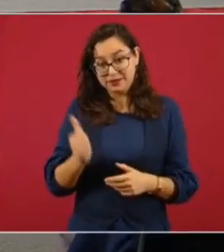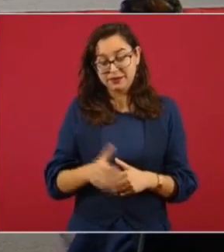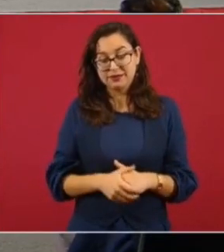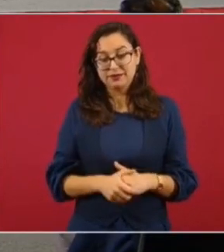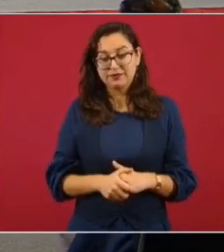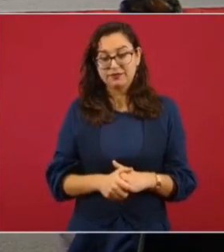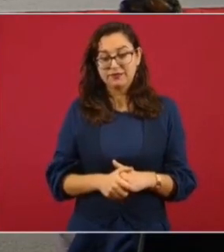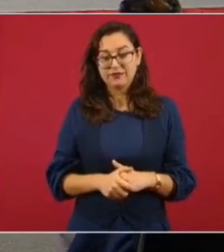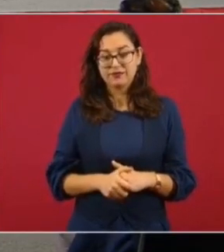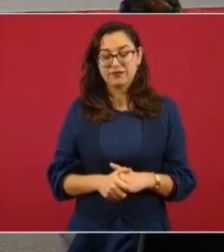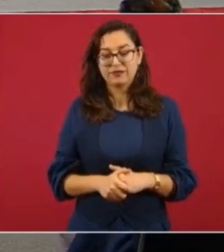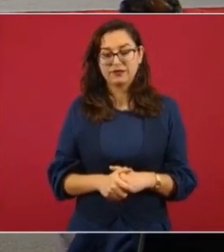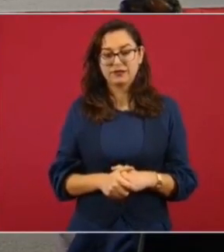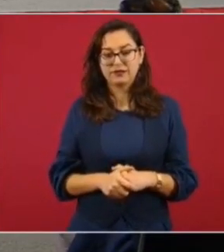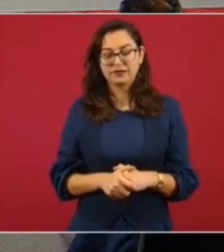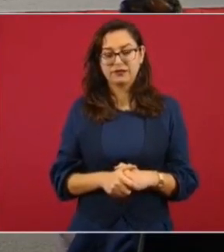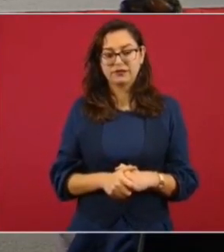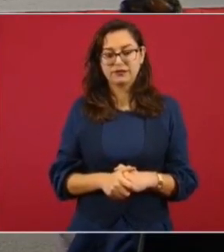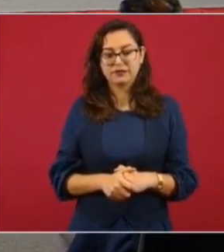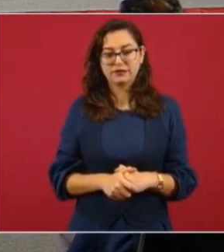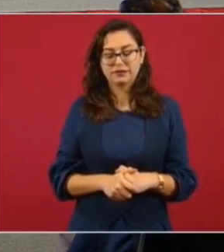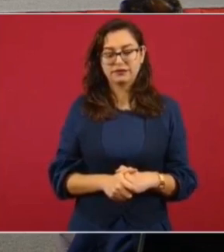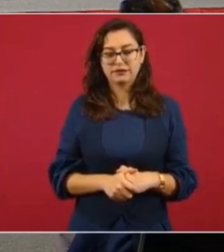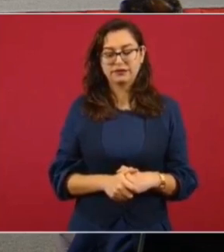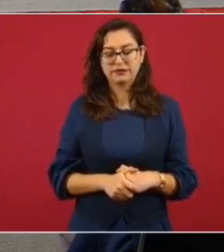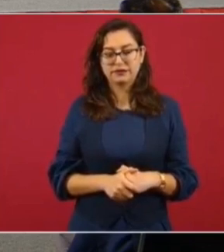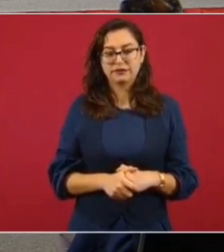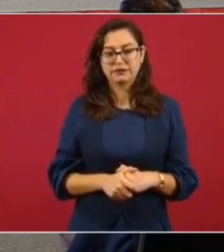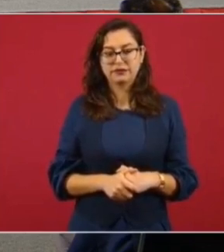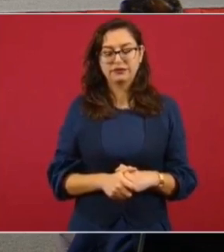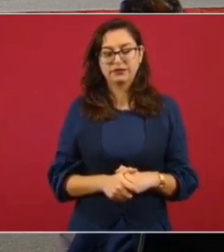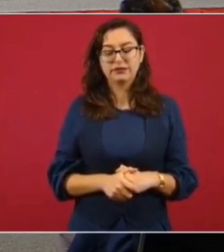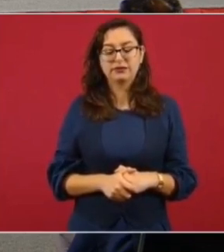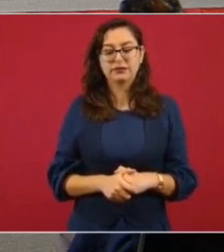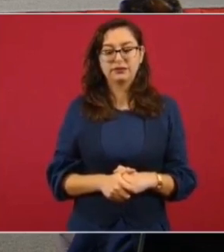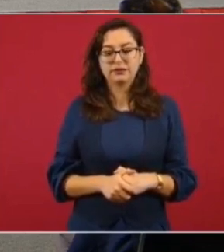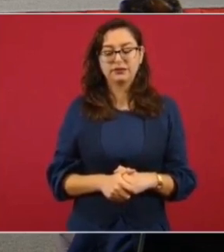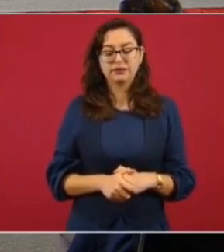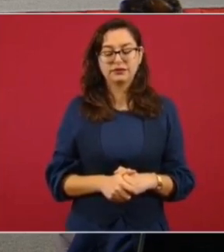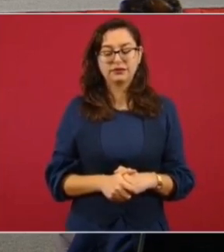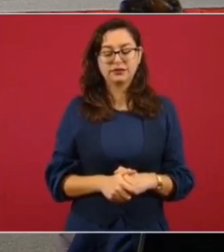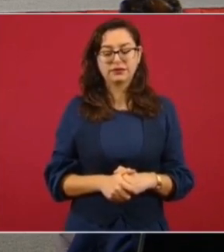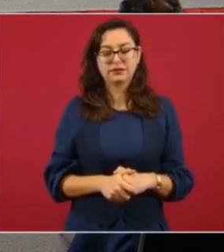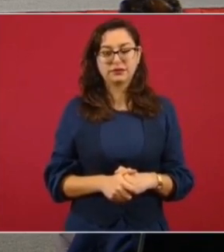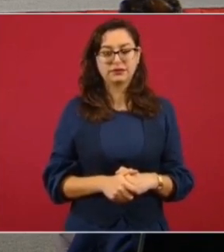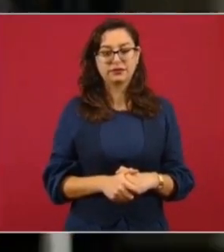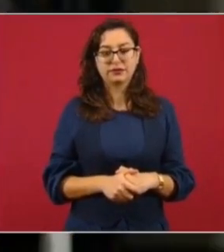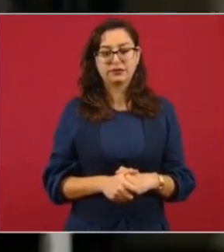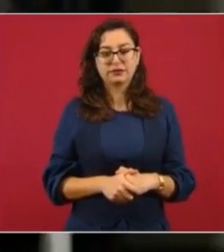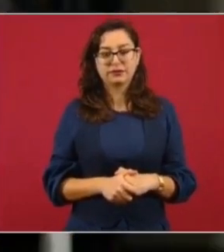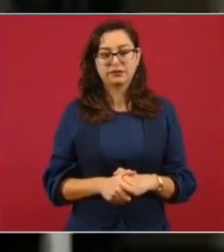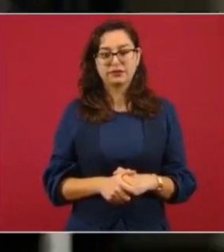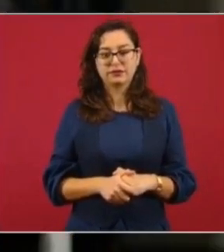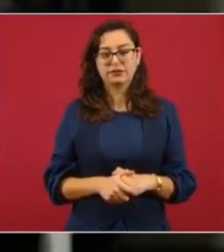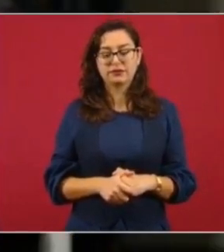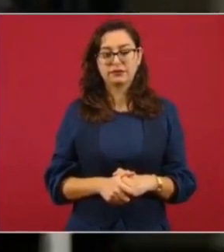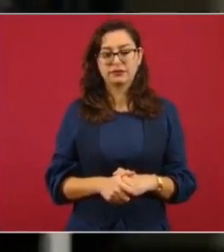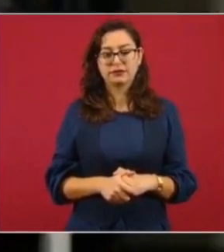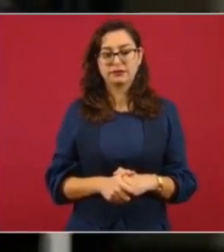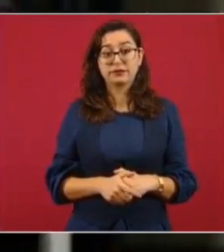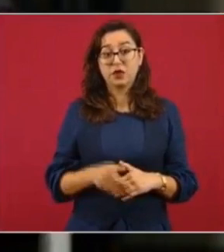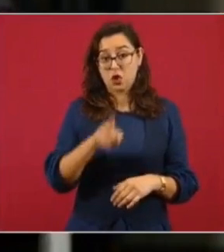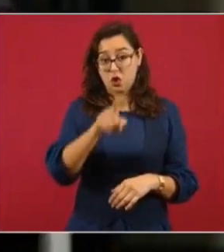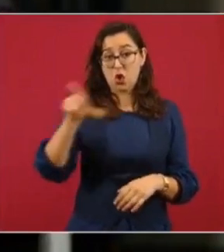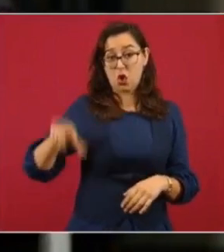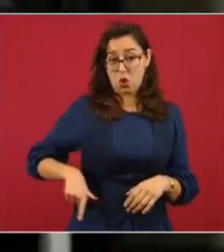sería la siguiente. ¿Cuál es su opinión referente a que, si bien es cierto, usted ha mencionado y uno de los pilares de